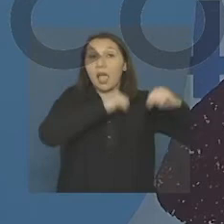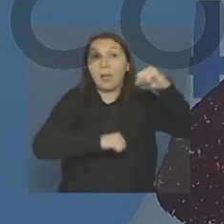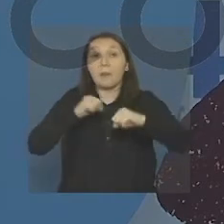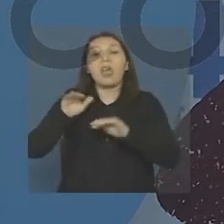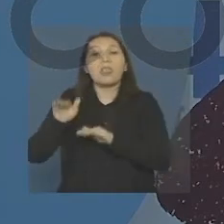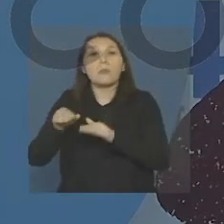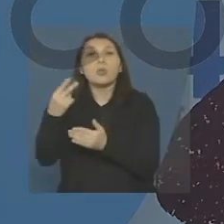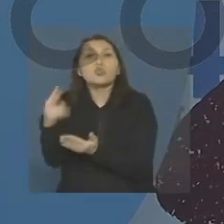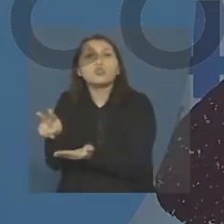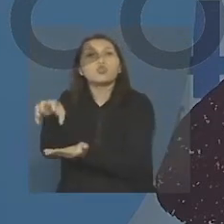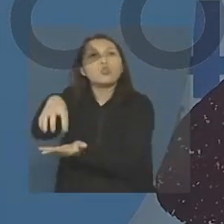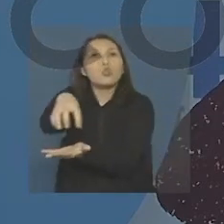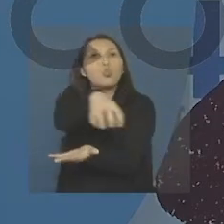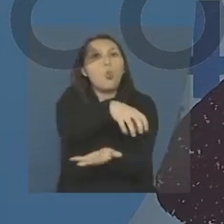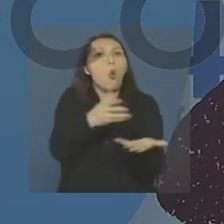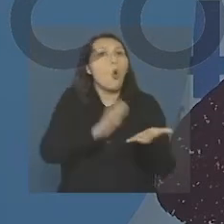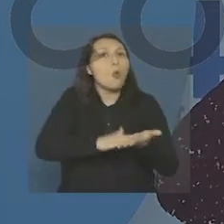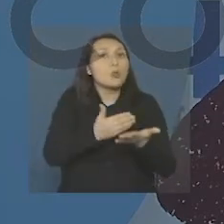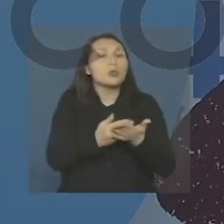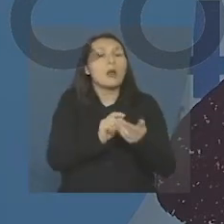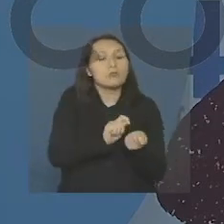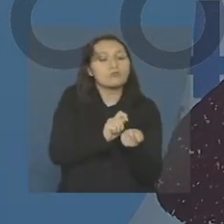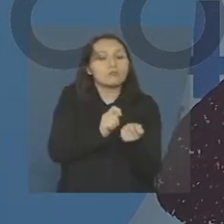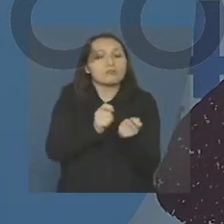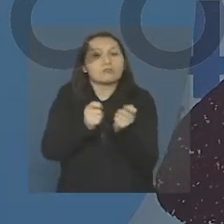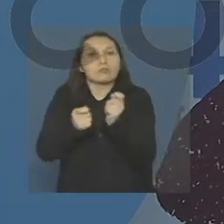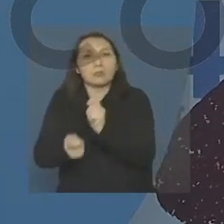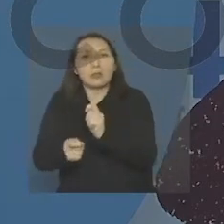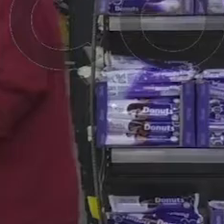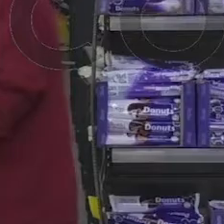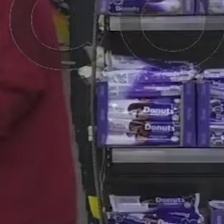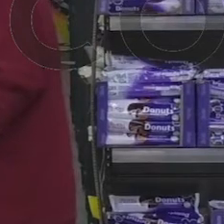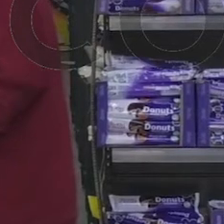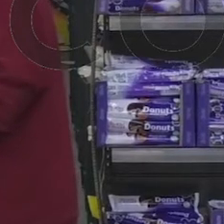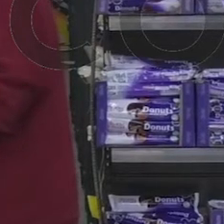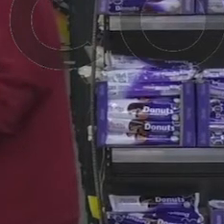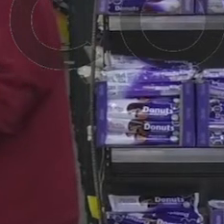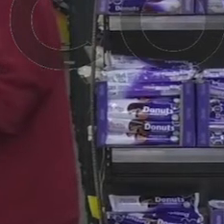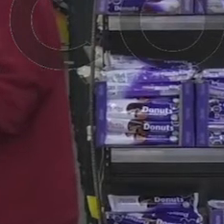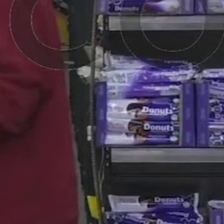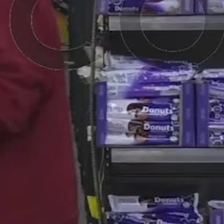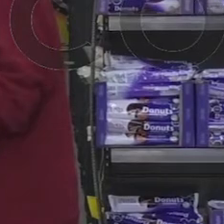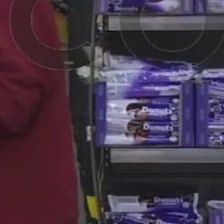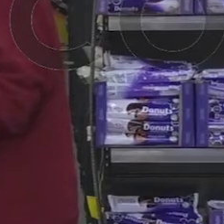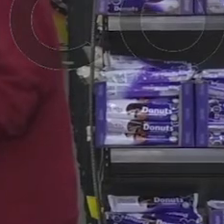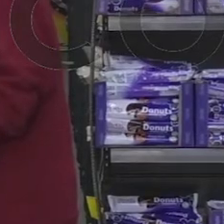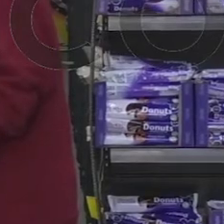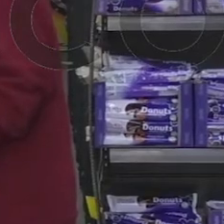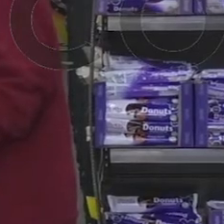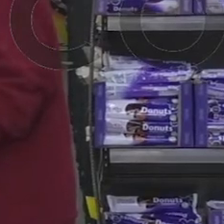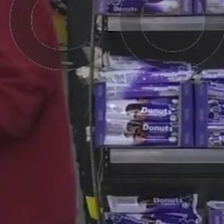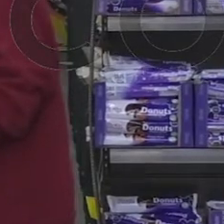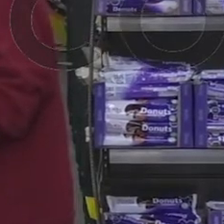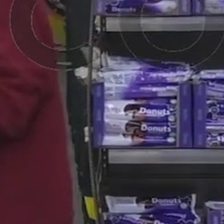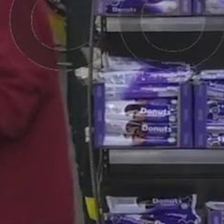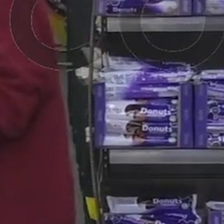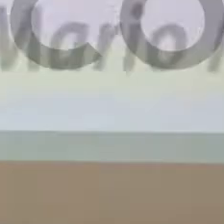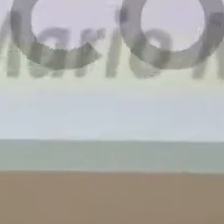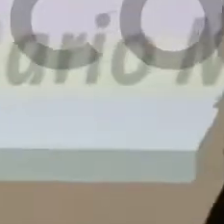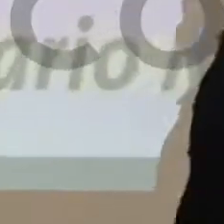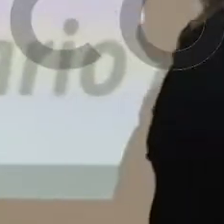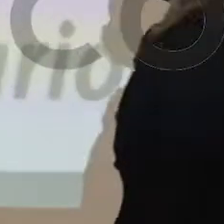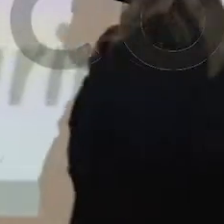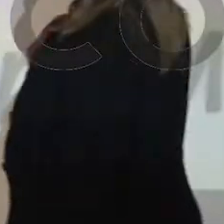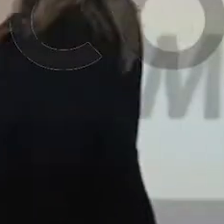según su realidad, vayan adaptándose a esta nueva jornada. Respecto a cómo la puesta en marcha de este proyecto podría afectar al